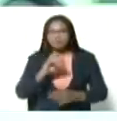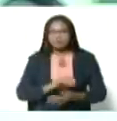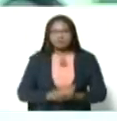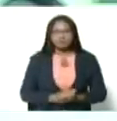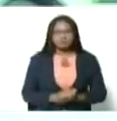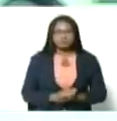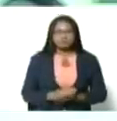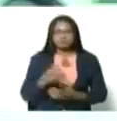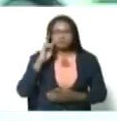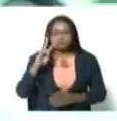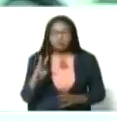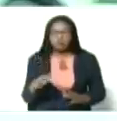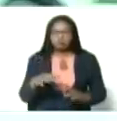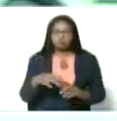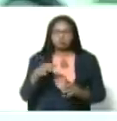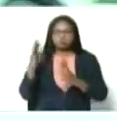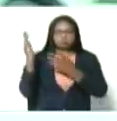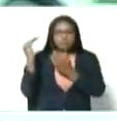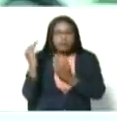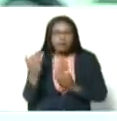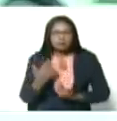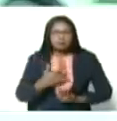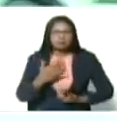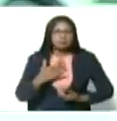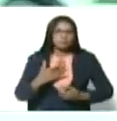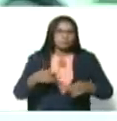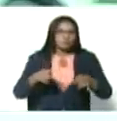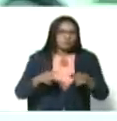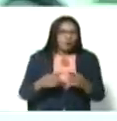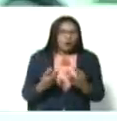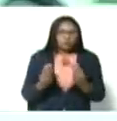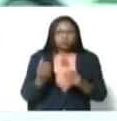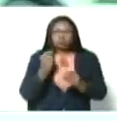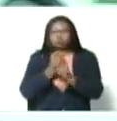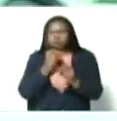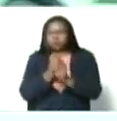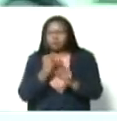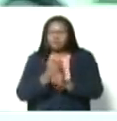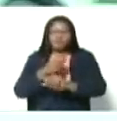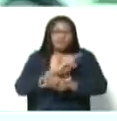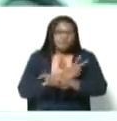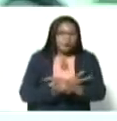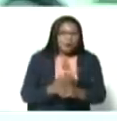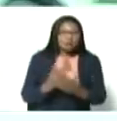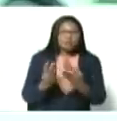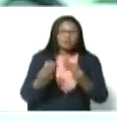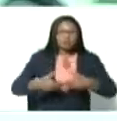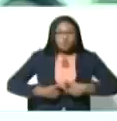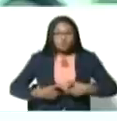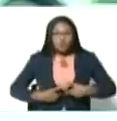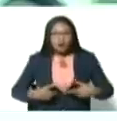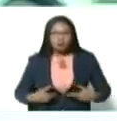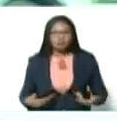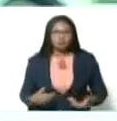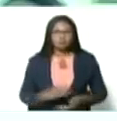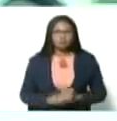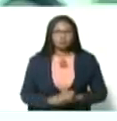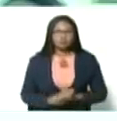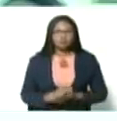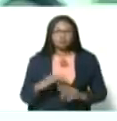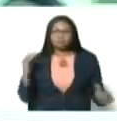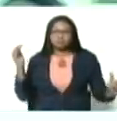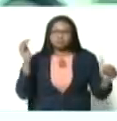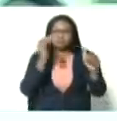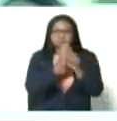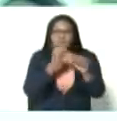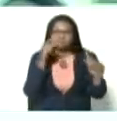de incertidumbres, de esperanzas y de mucho trabajo, de mucho esfuerzo para la conquista